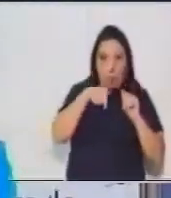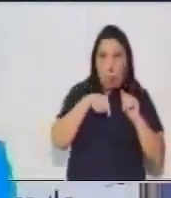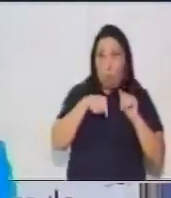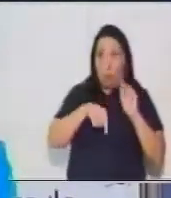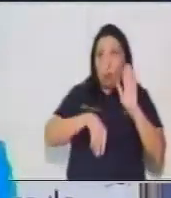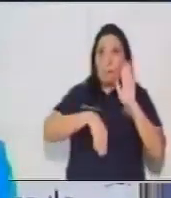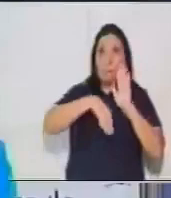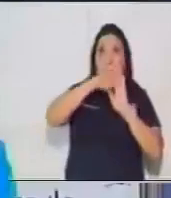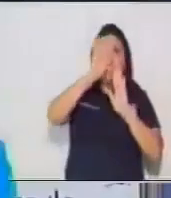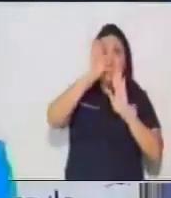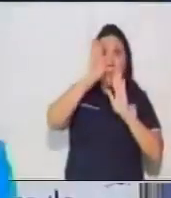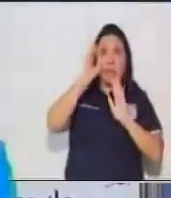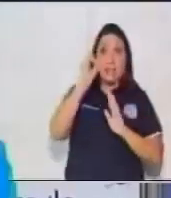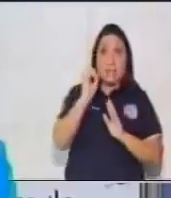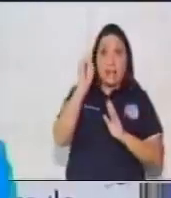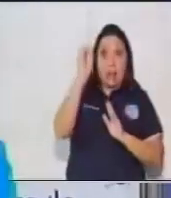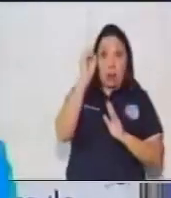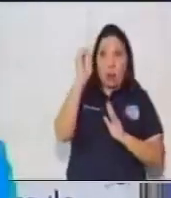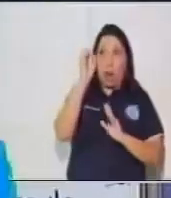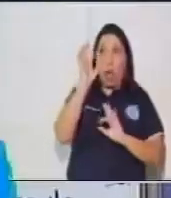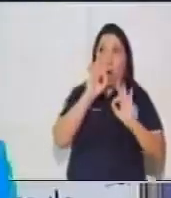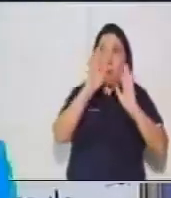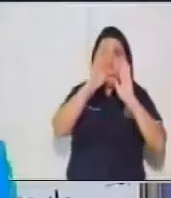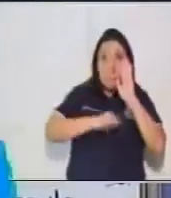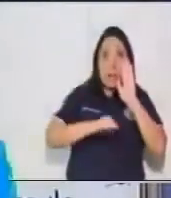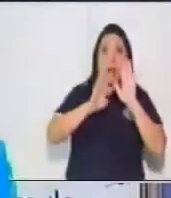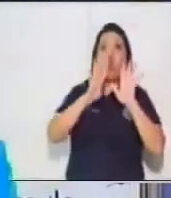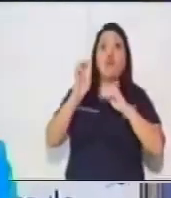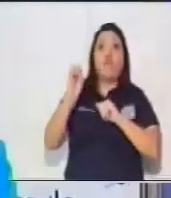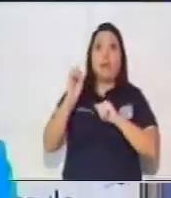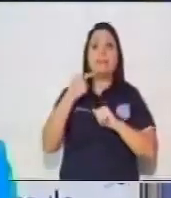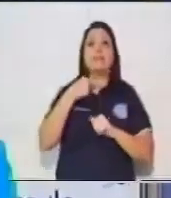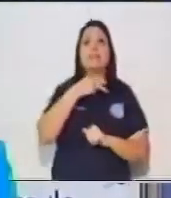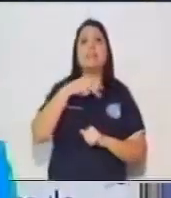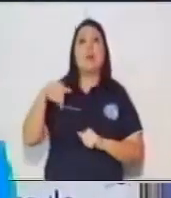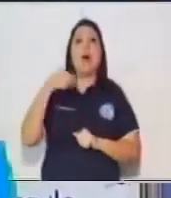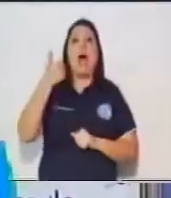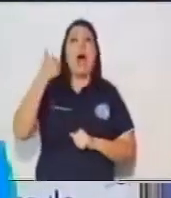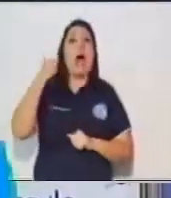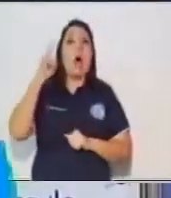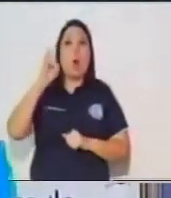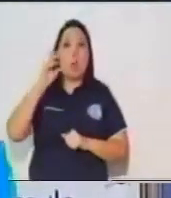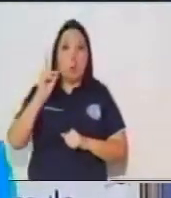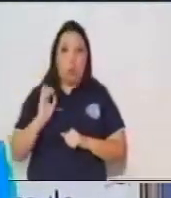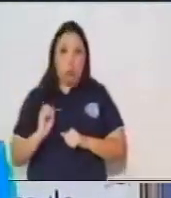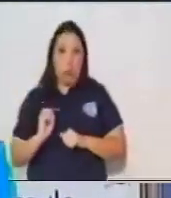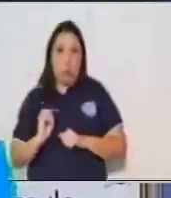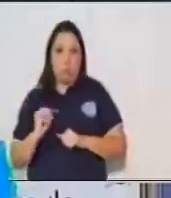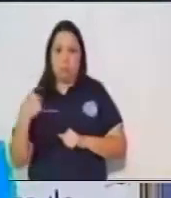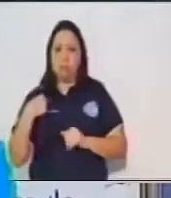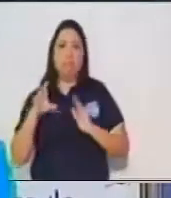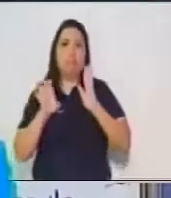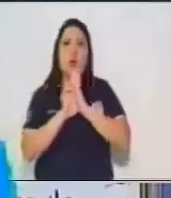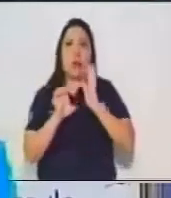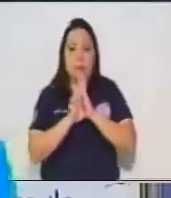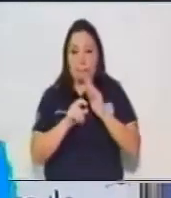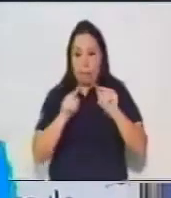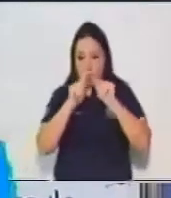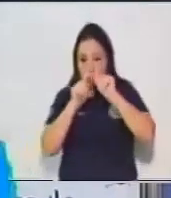de 90 grados, se le llama ángulo agudo. Entonces, si mi ángulo no mide